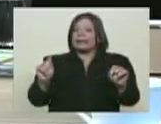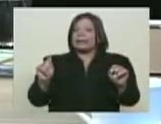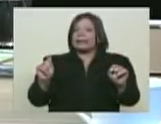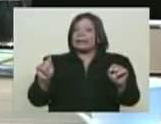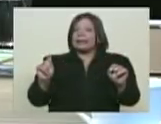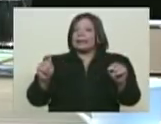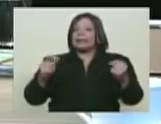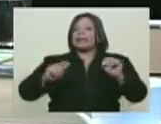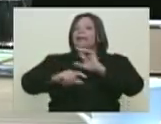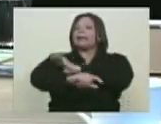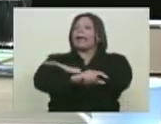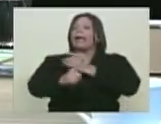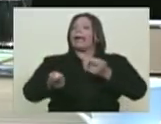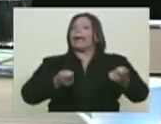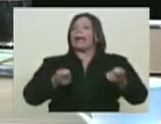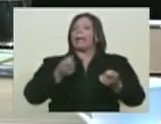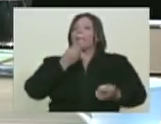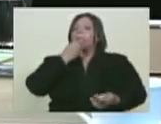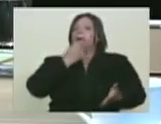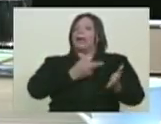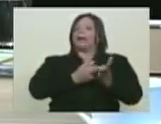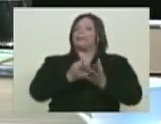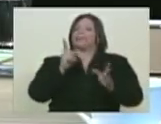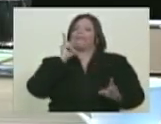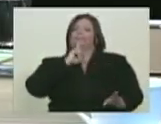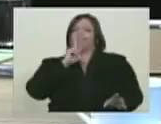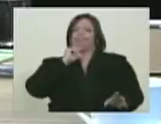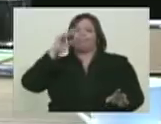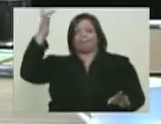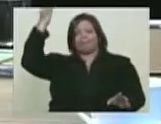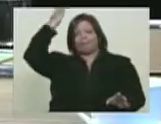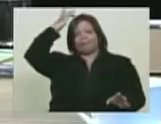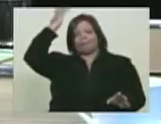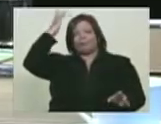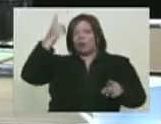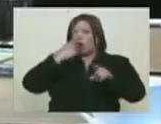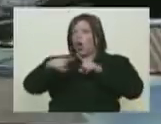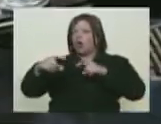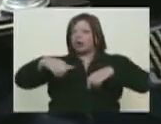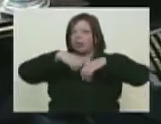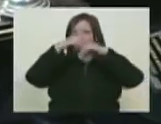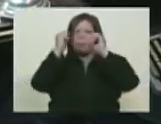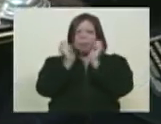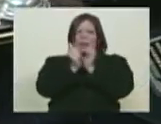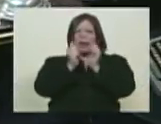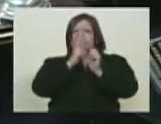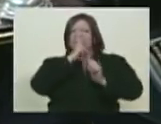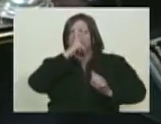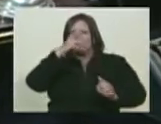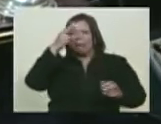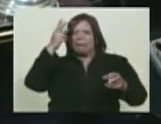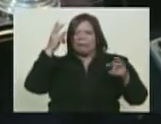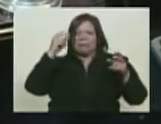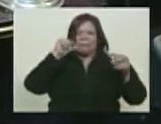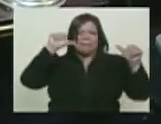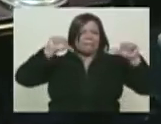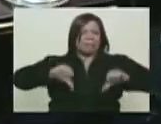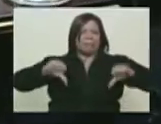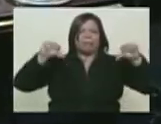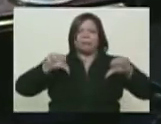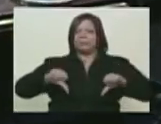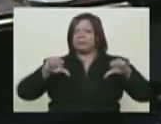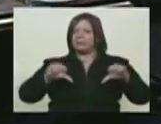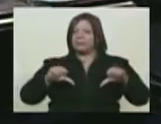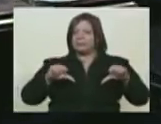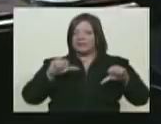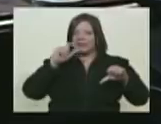derecha civilizada, ¿no? Mientras que la otra se ha mostrado tan incivil y tan virulenta y que